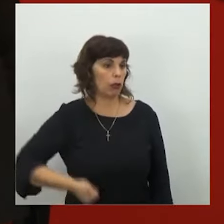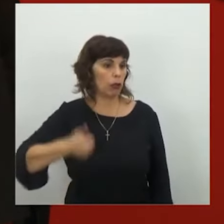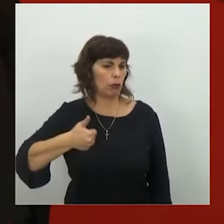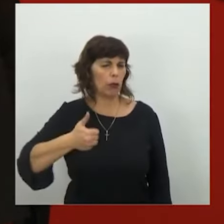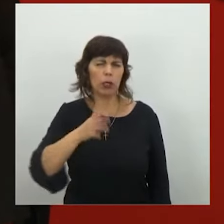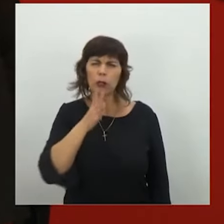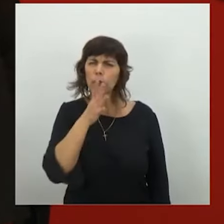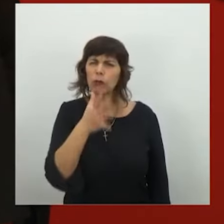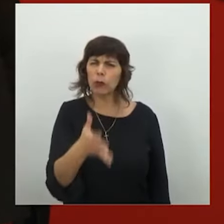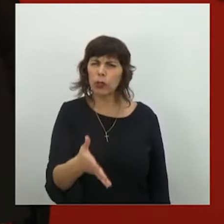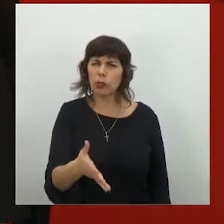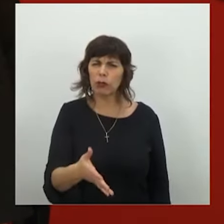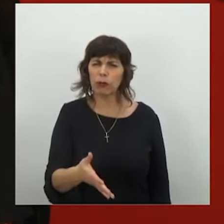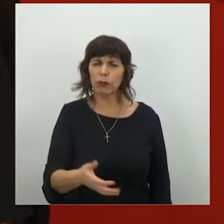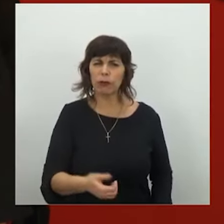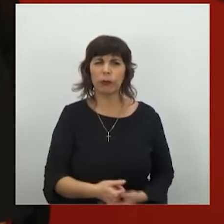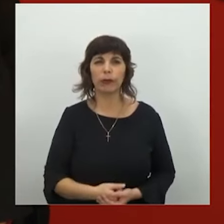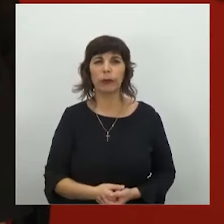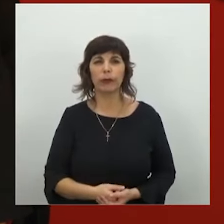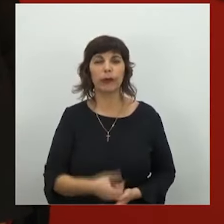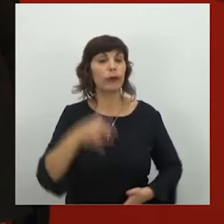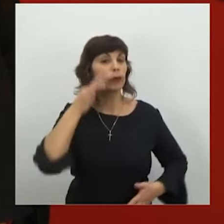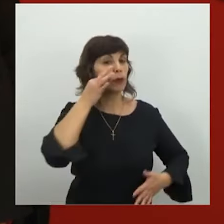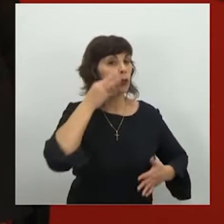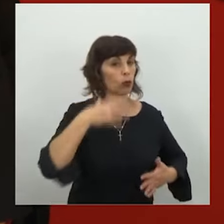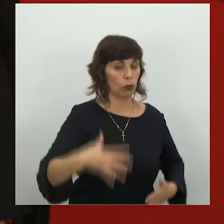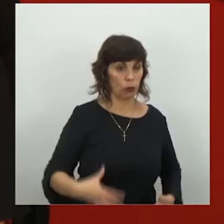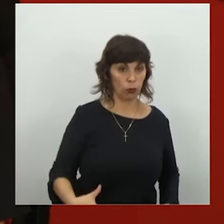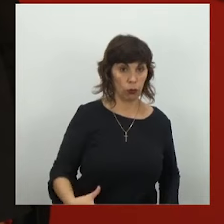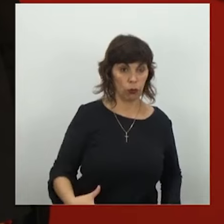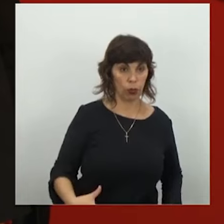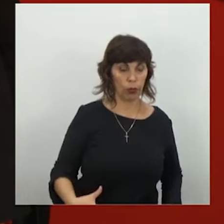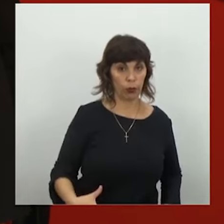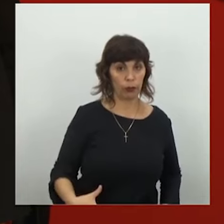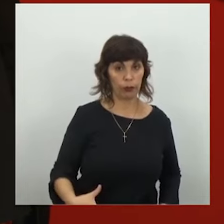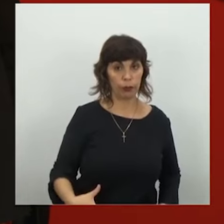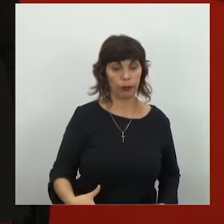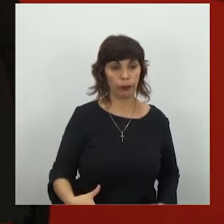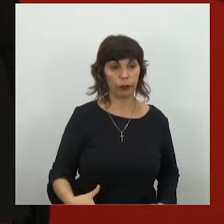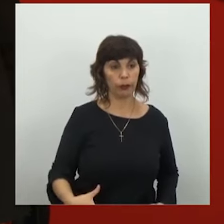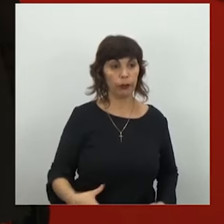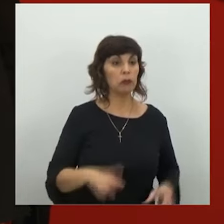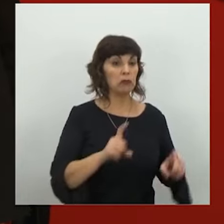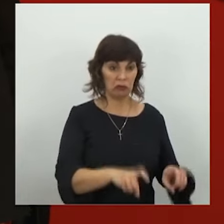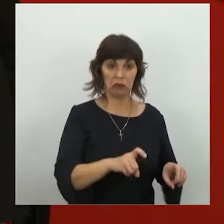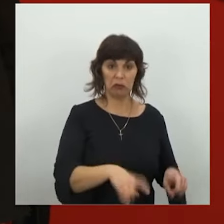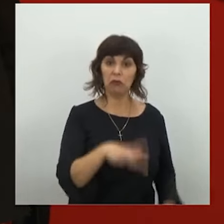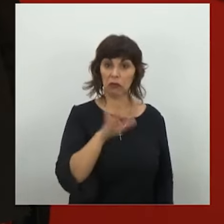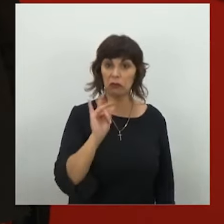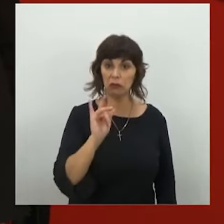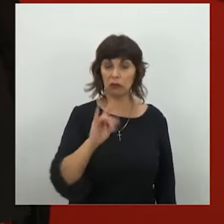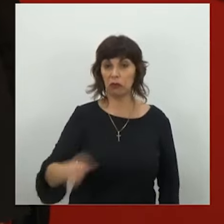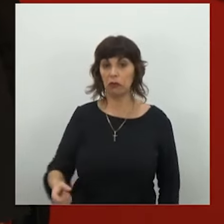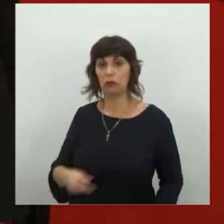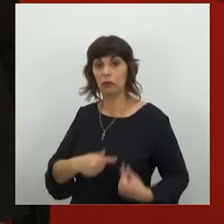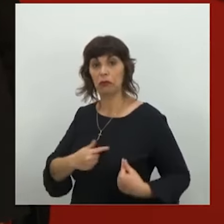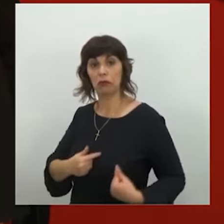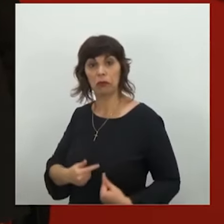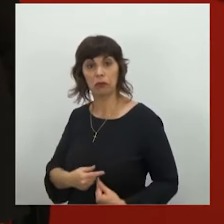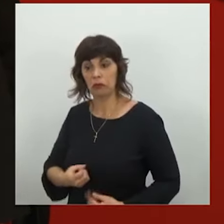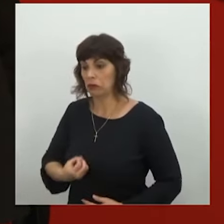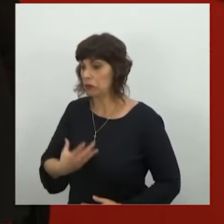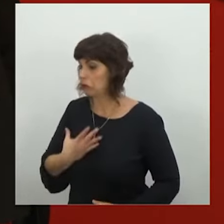qué? Porque tu cuerpo, entre comillas, descansó, pero no tu corazón,